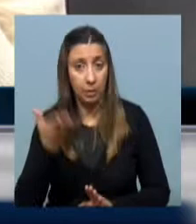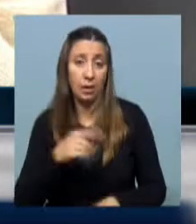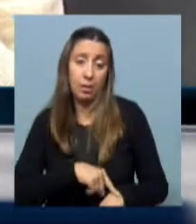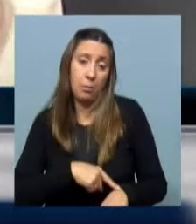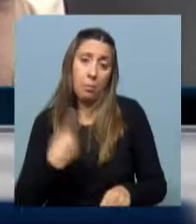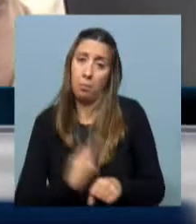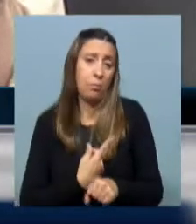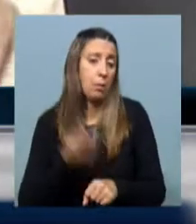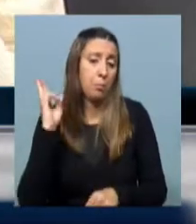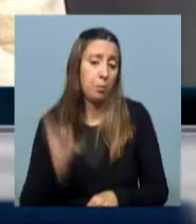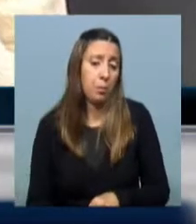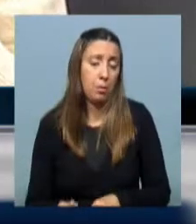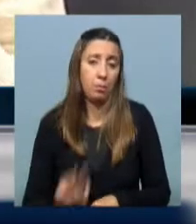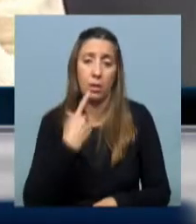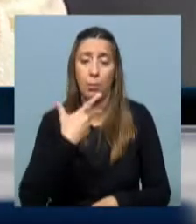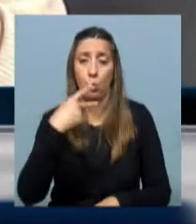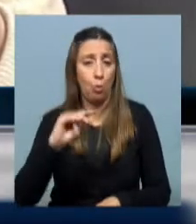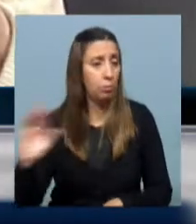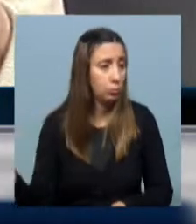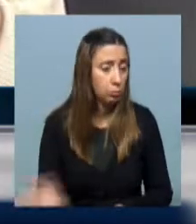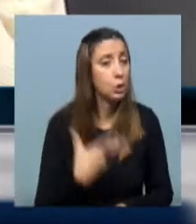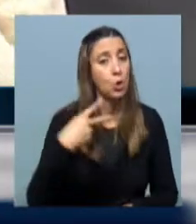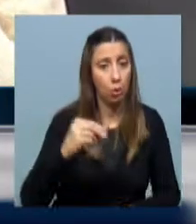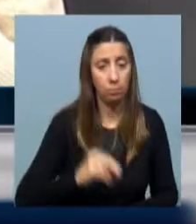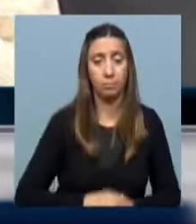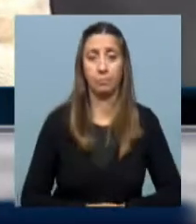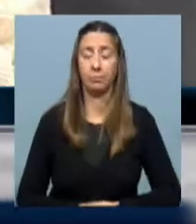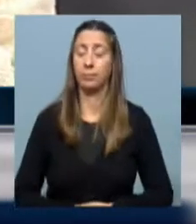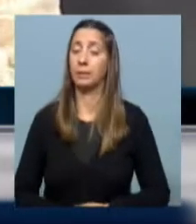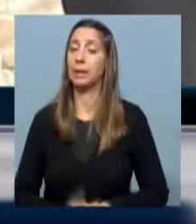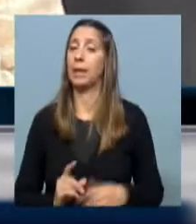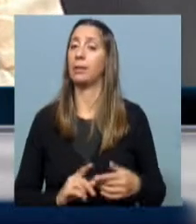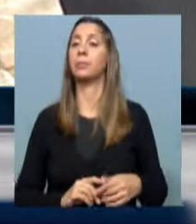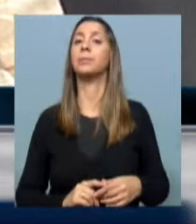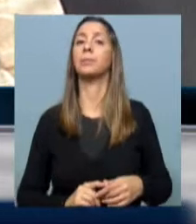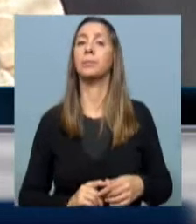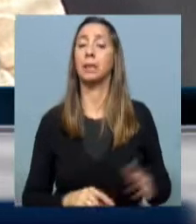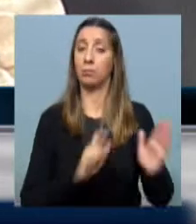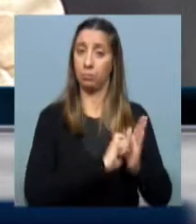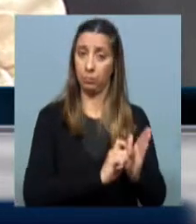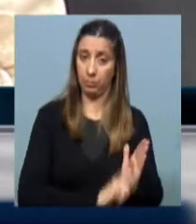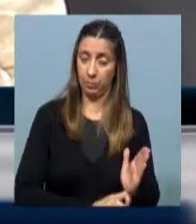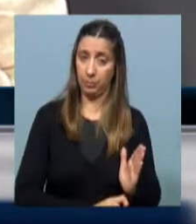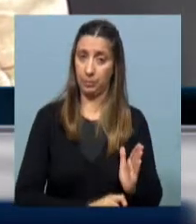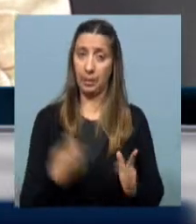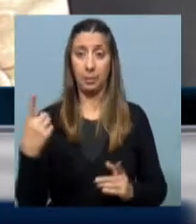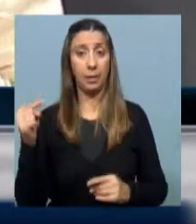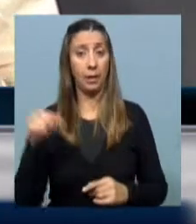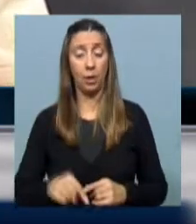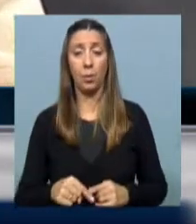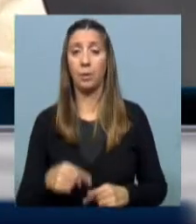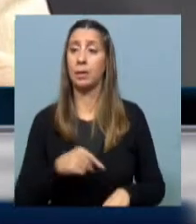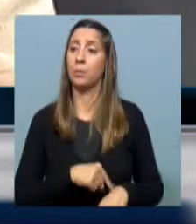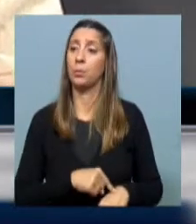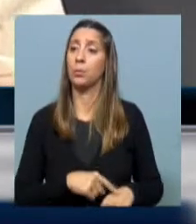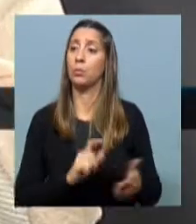época es no, ya hemos dicho que es no a todos, y se hace una resolución. Evidentemente, como no estamos